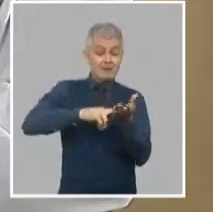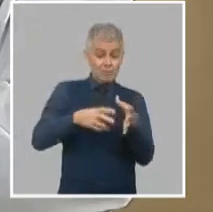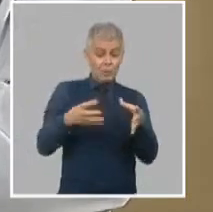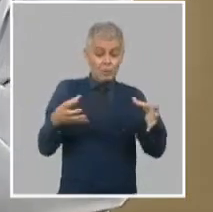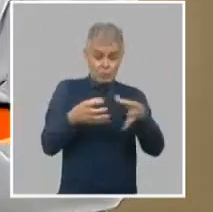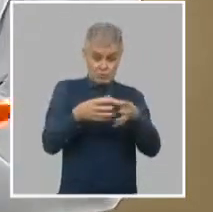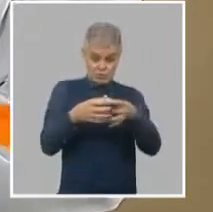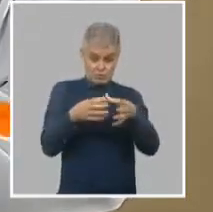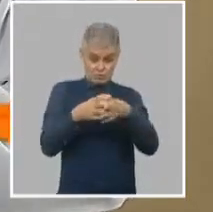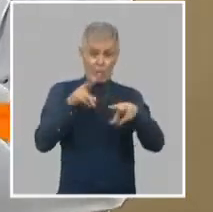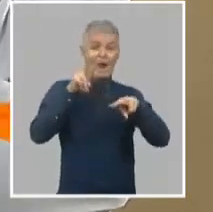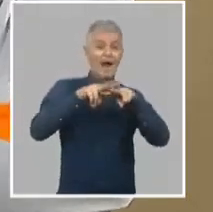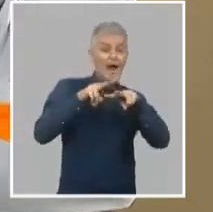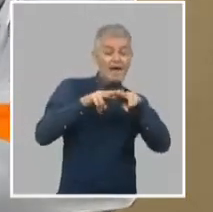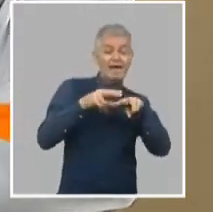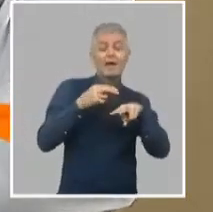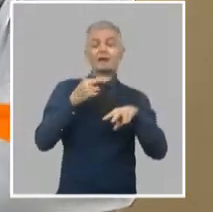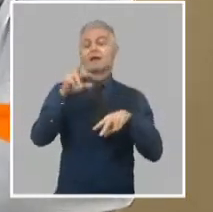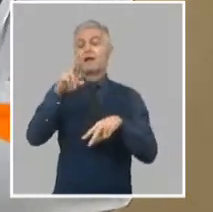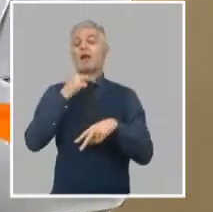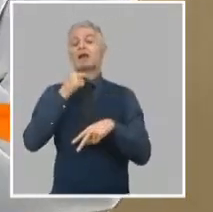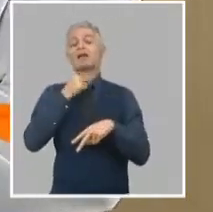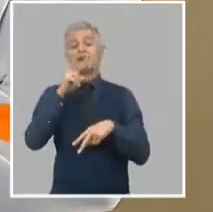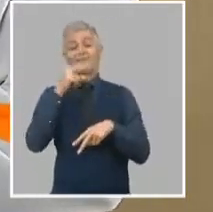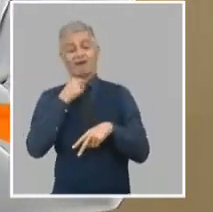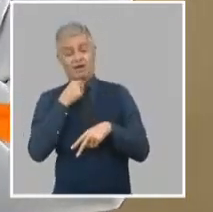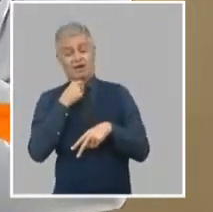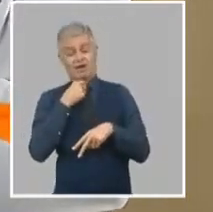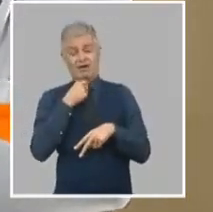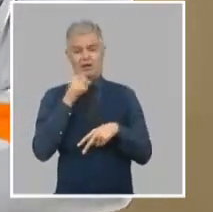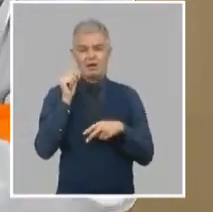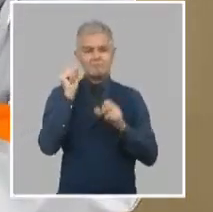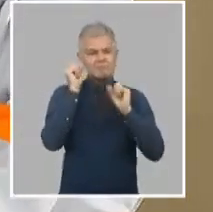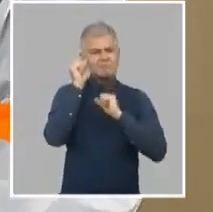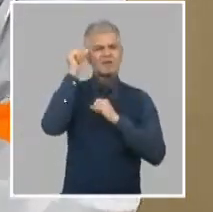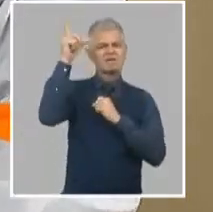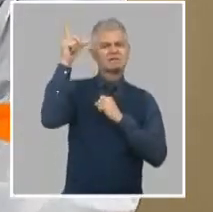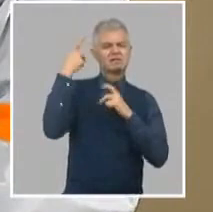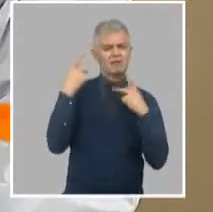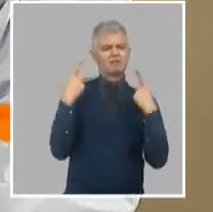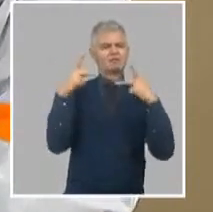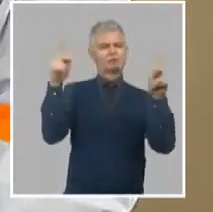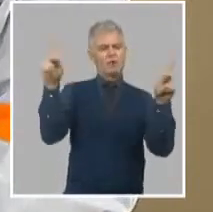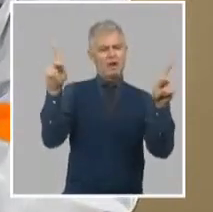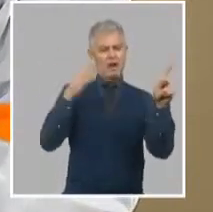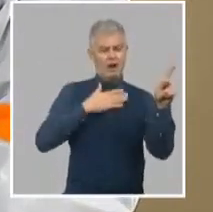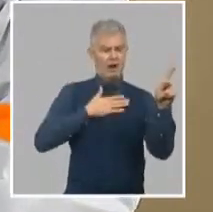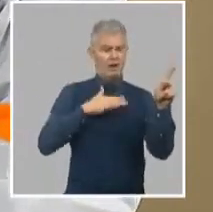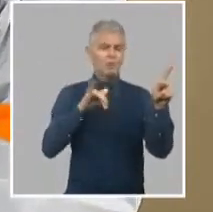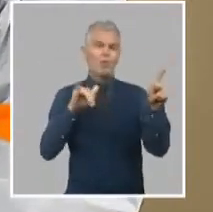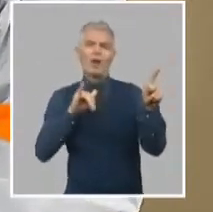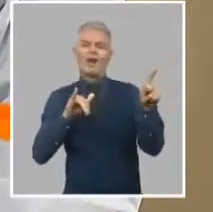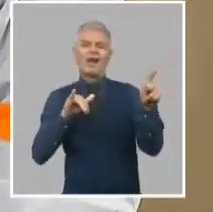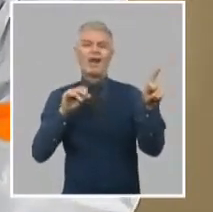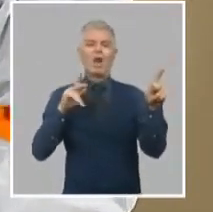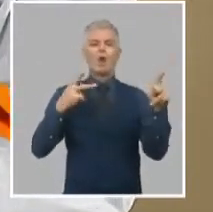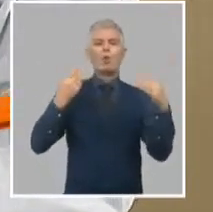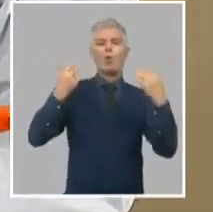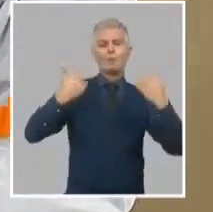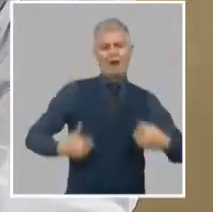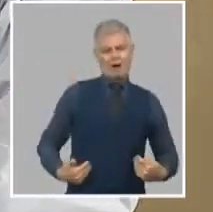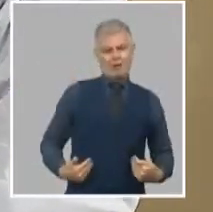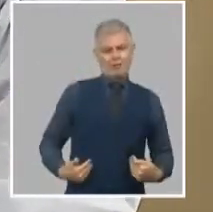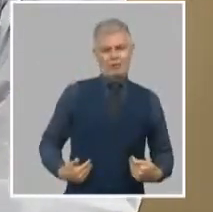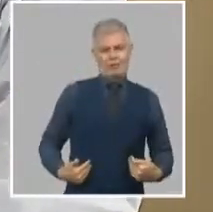experiencia enriquecedora en el ámbito profesional y también en el plano humano, porque nos ha permitido ir a otras partes del